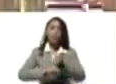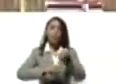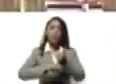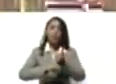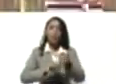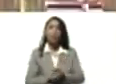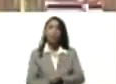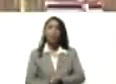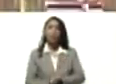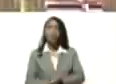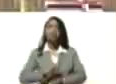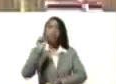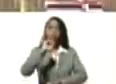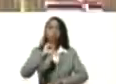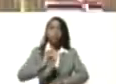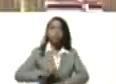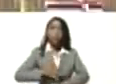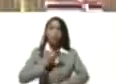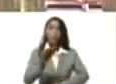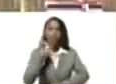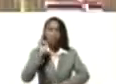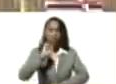miren que si se puede